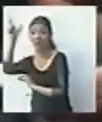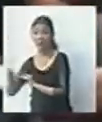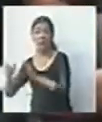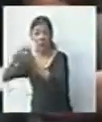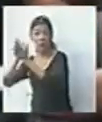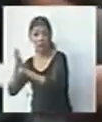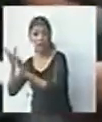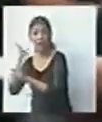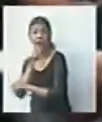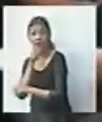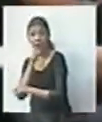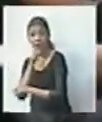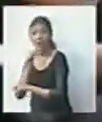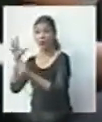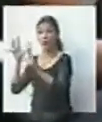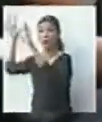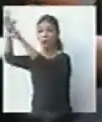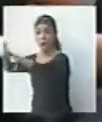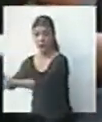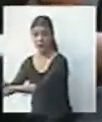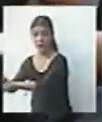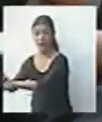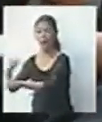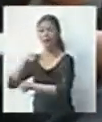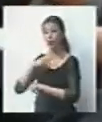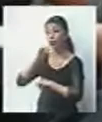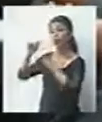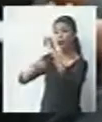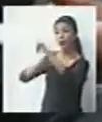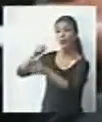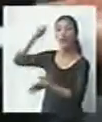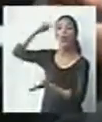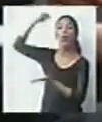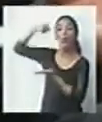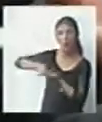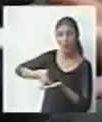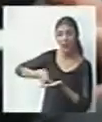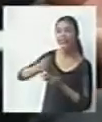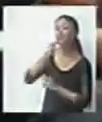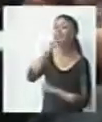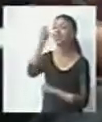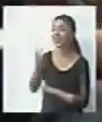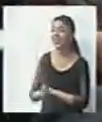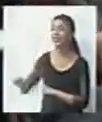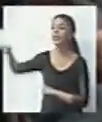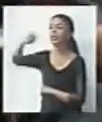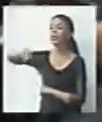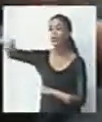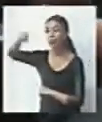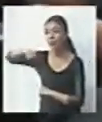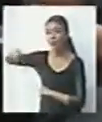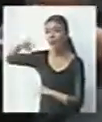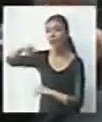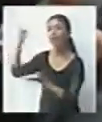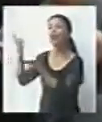si ustedes se tienen que ir. Yo creo que para irse tiene que haber un consenso, tiene que haber... Si me dejas hablar, entonces